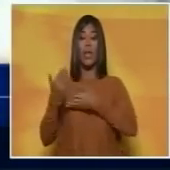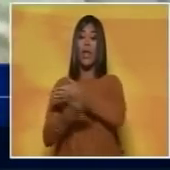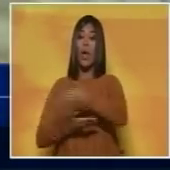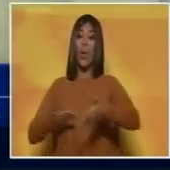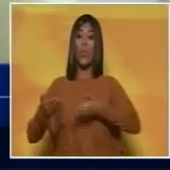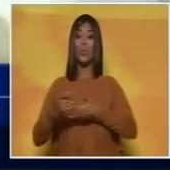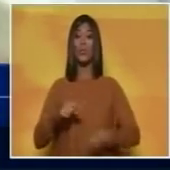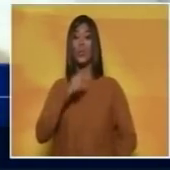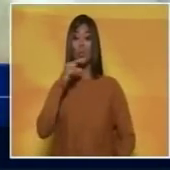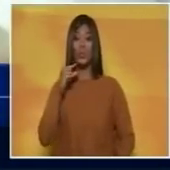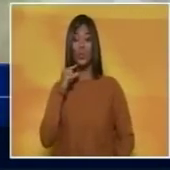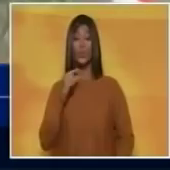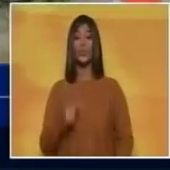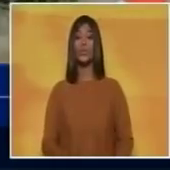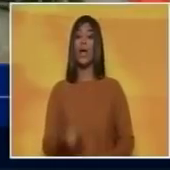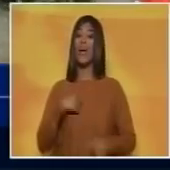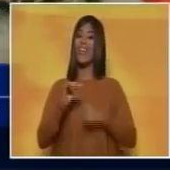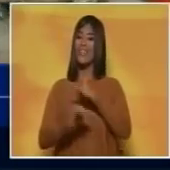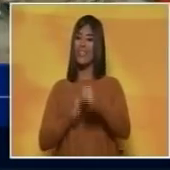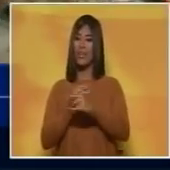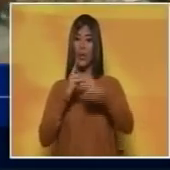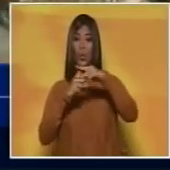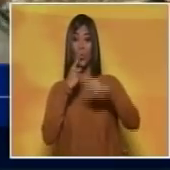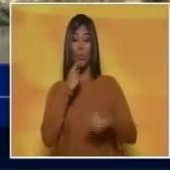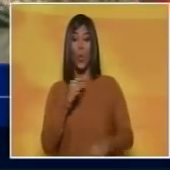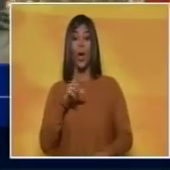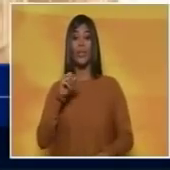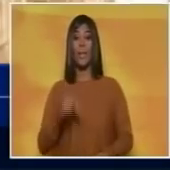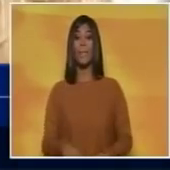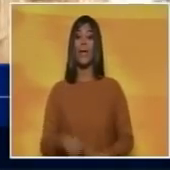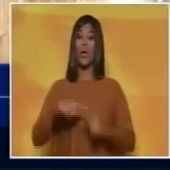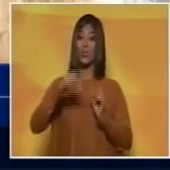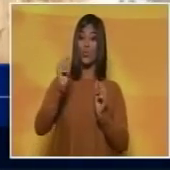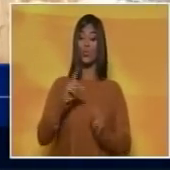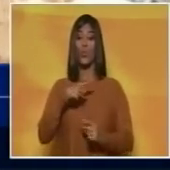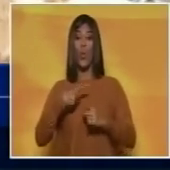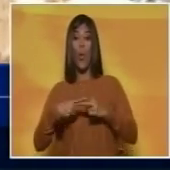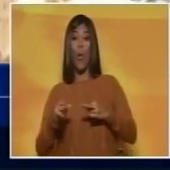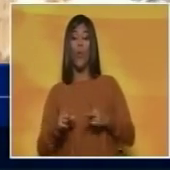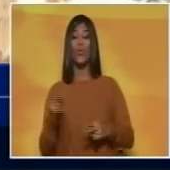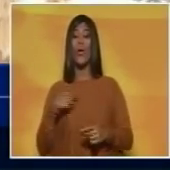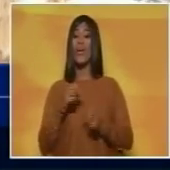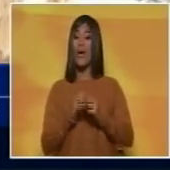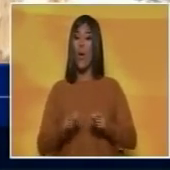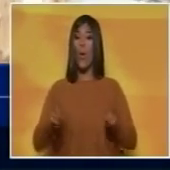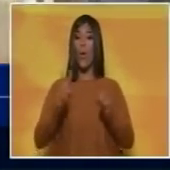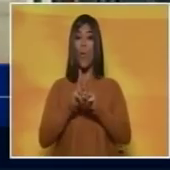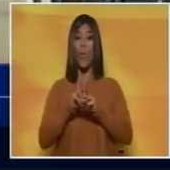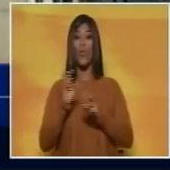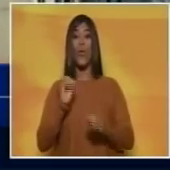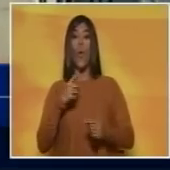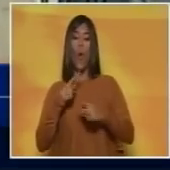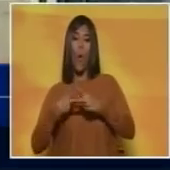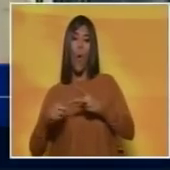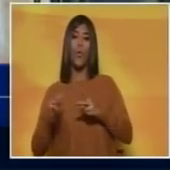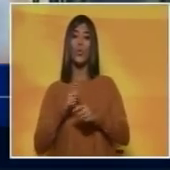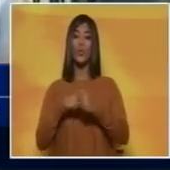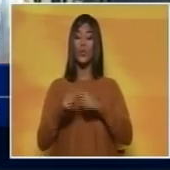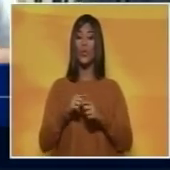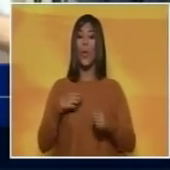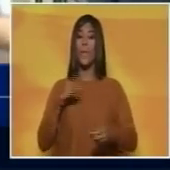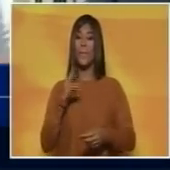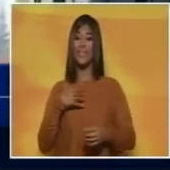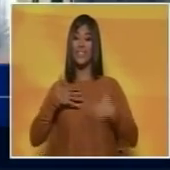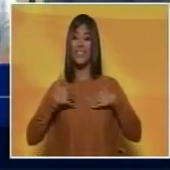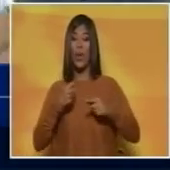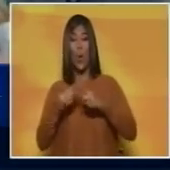negociaciones con Rusia, el Comité Internacional de la Cruz Roja y la Media Luna, así como con las Naciones Unidas y la Organización Panamericana de la Salud, entre